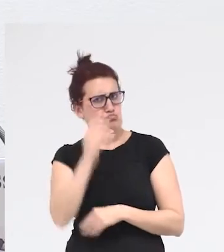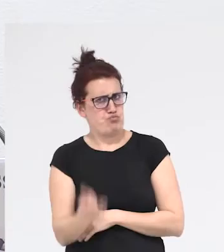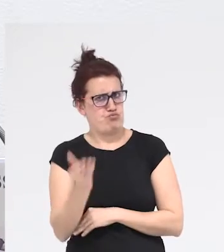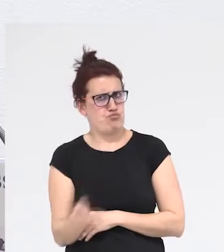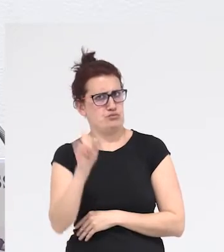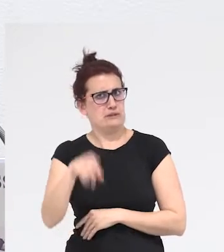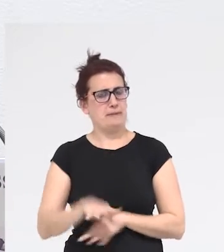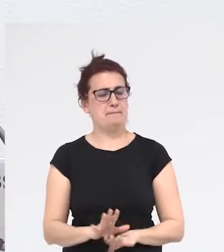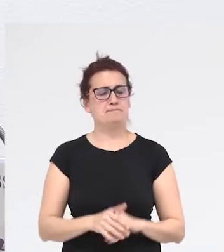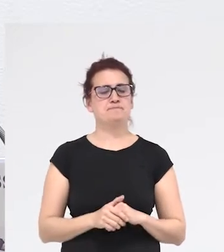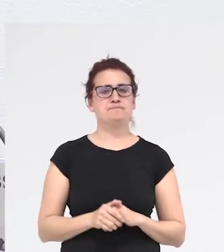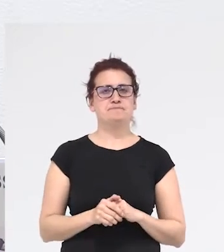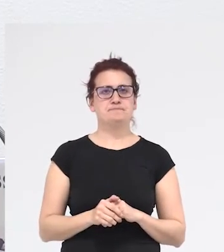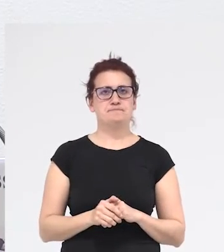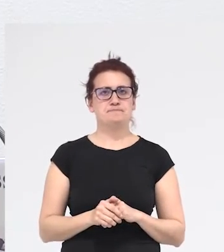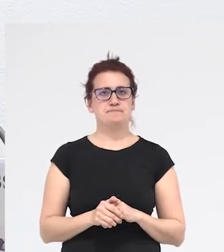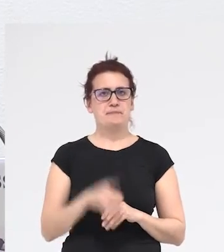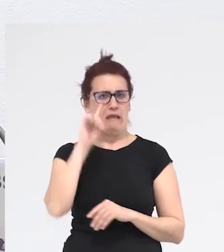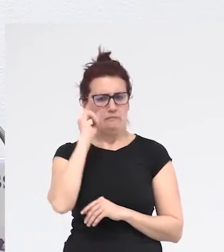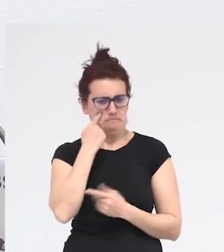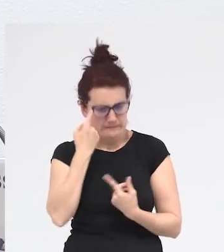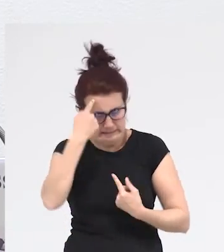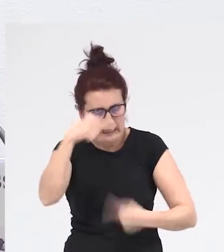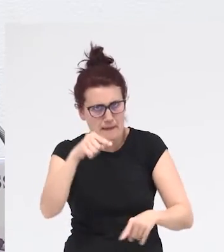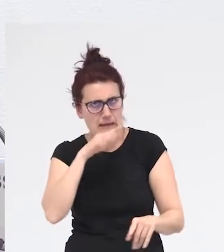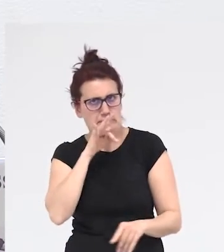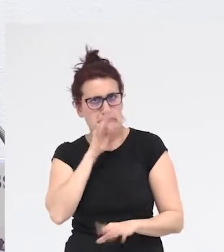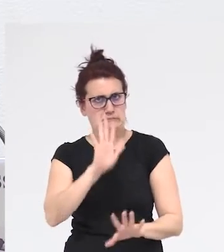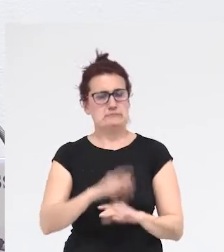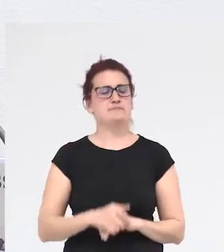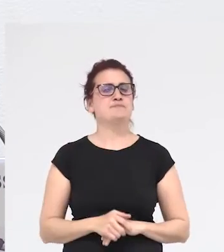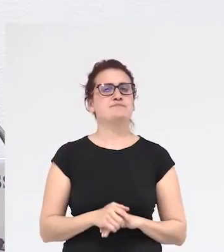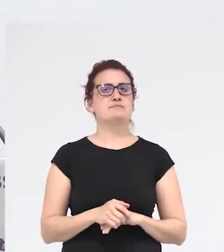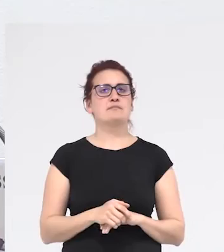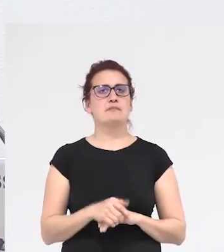también de tener en cuenta, ¿no? Entonces,